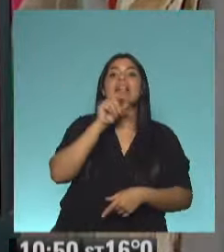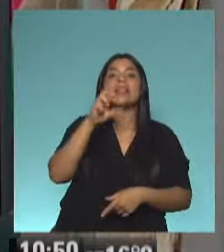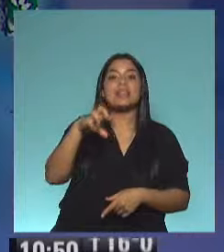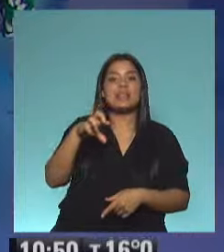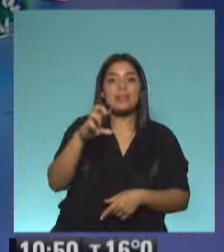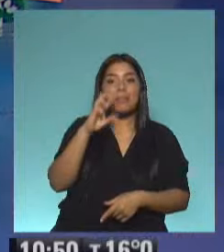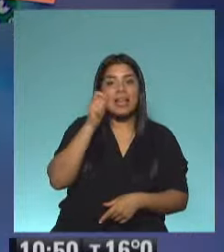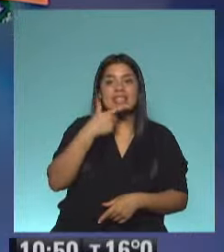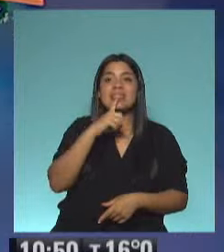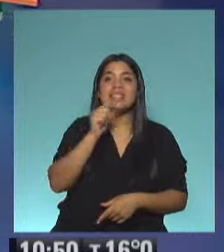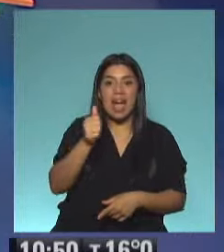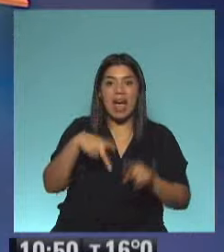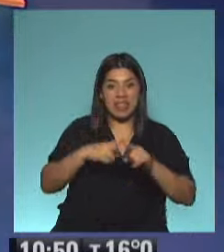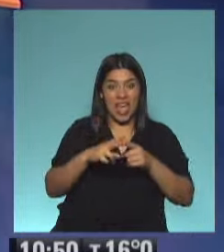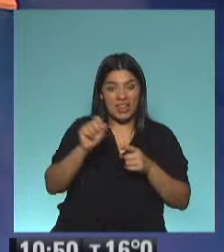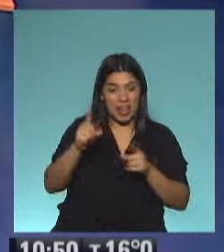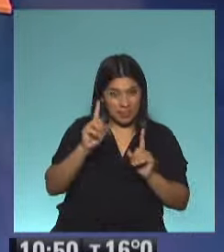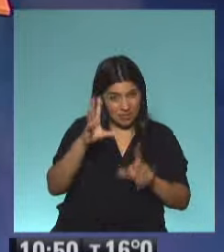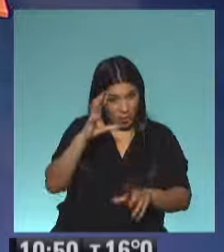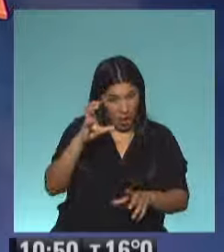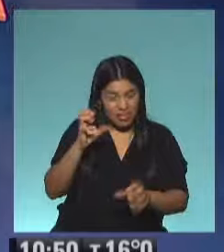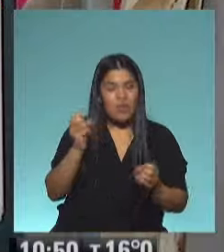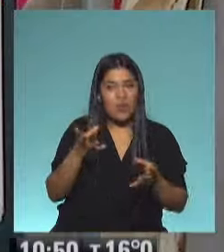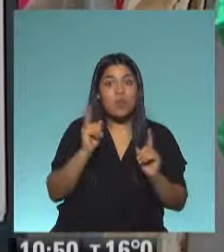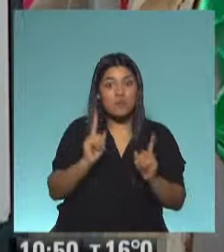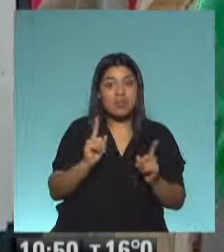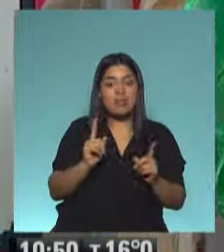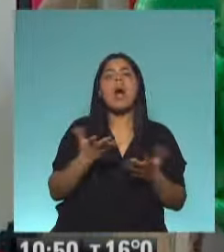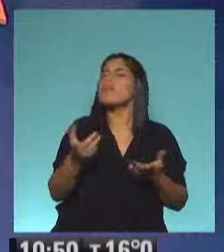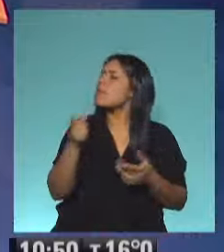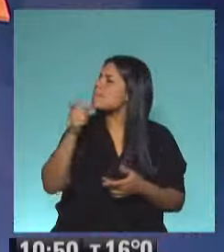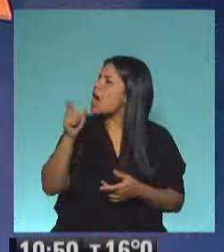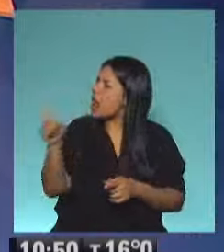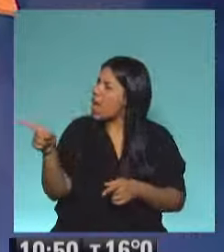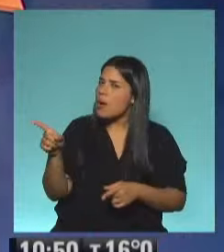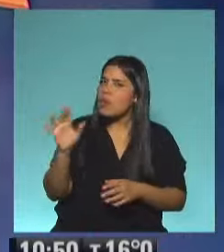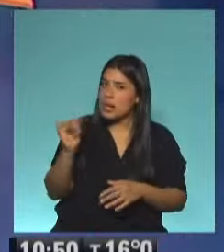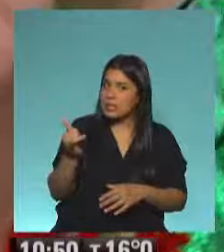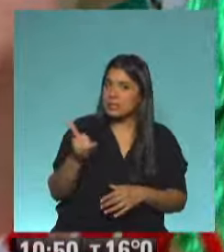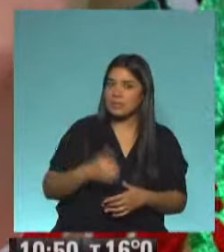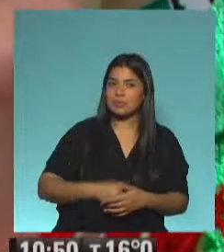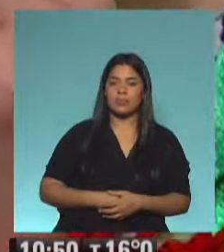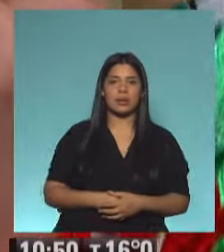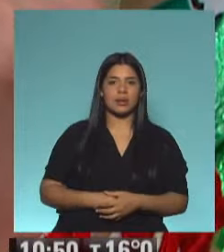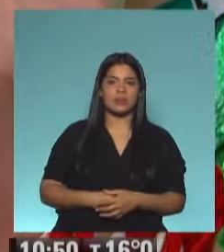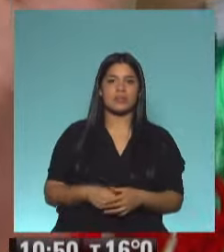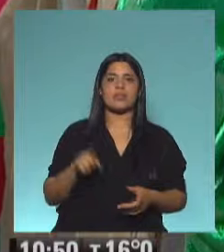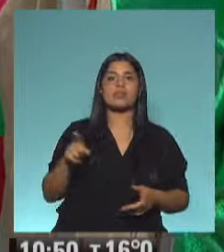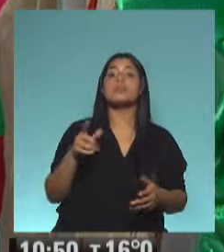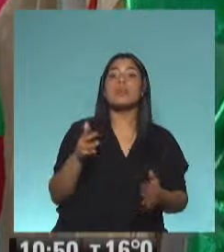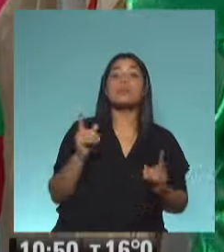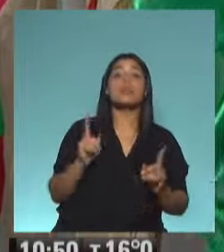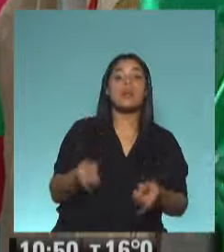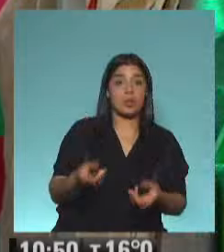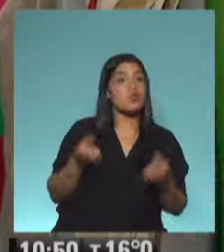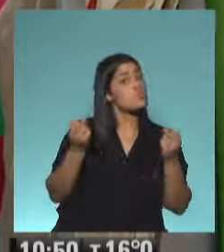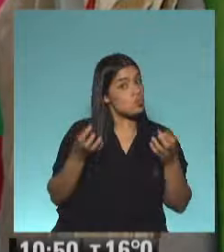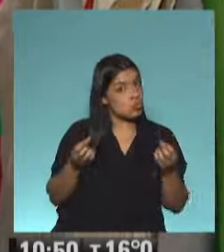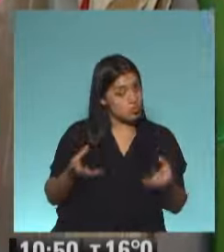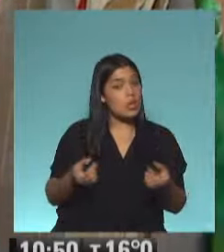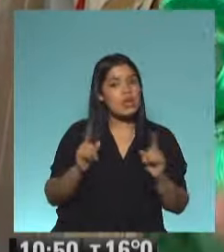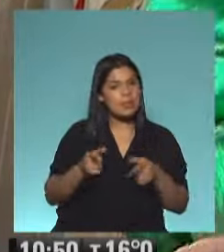¿pusimos la palabra cartapesta? No, ahí estoy poniendo marionetas. Para el, ahí está. Ahí está. Que hacían con cartapesta. También se